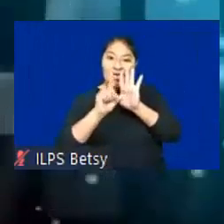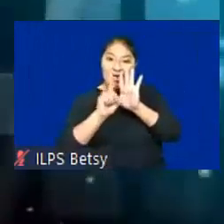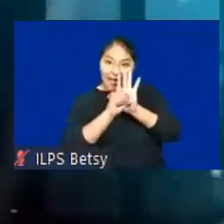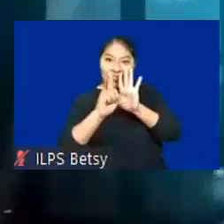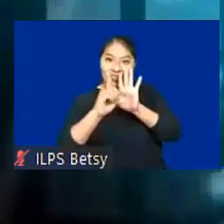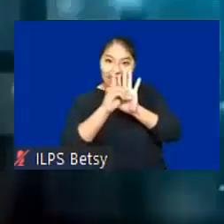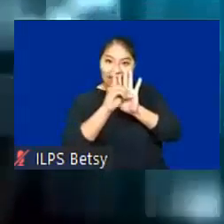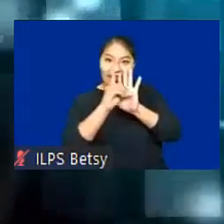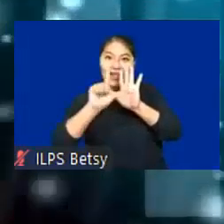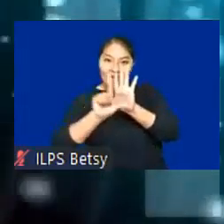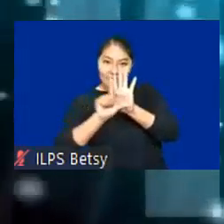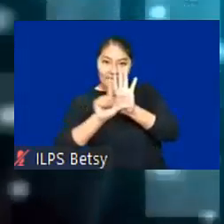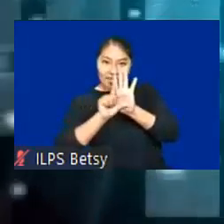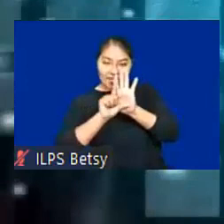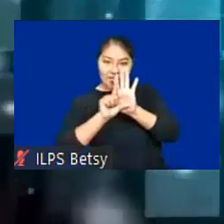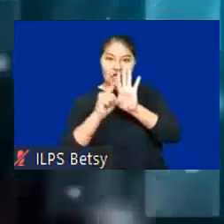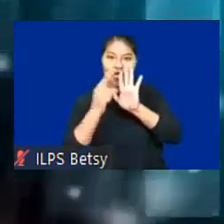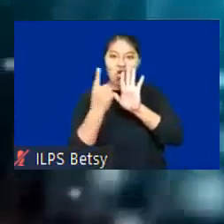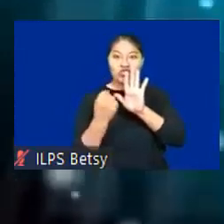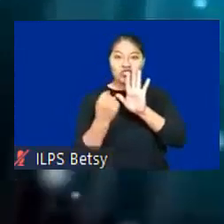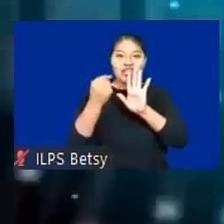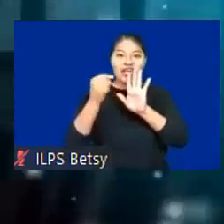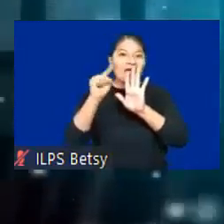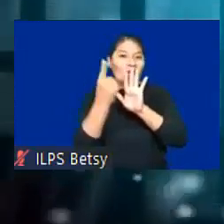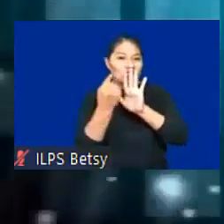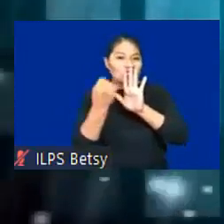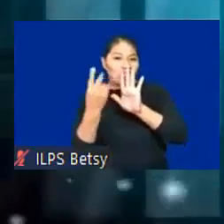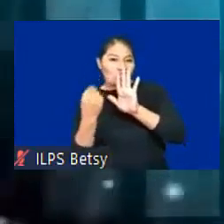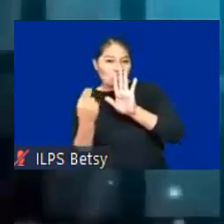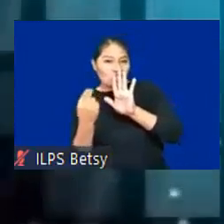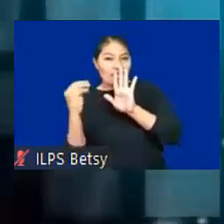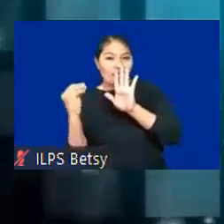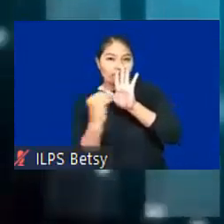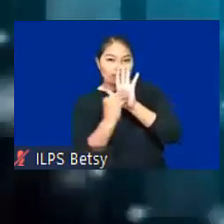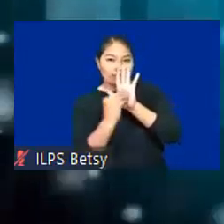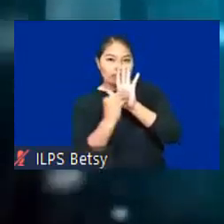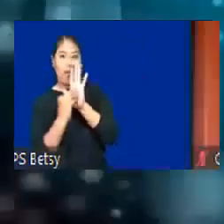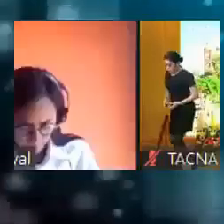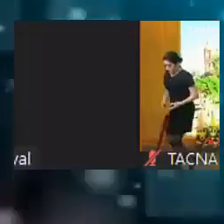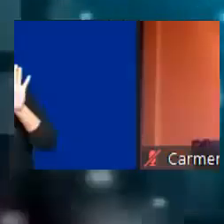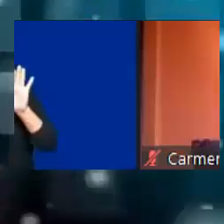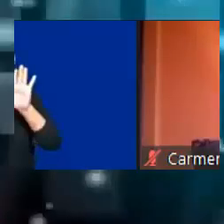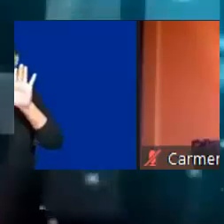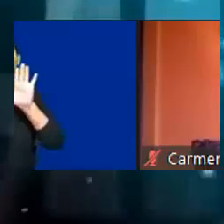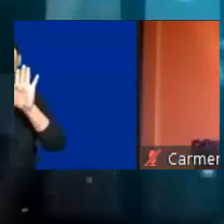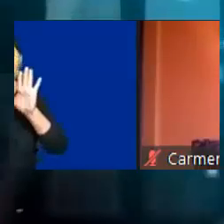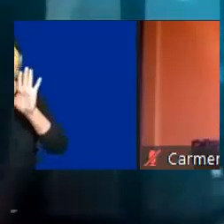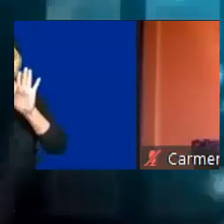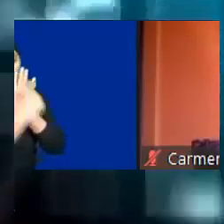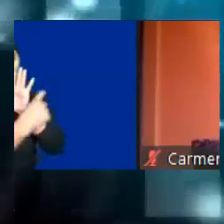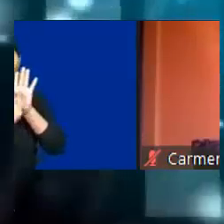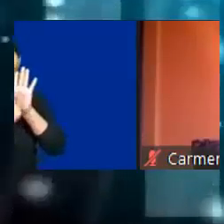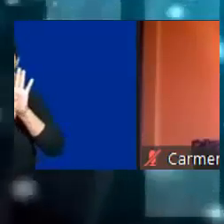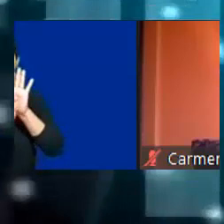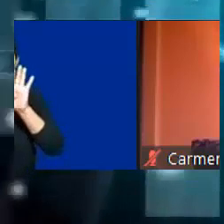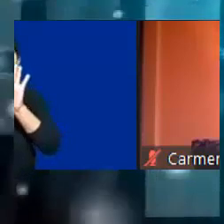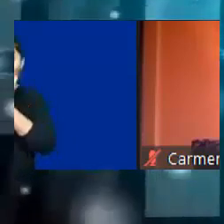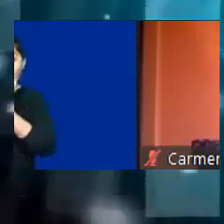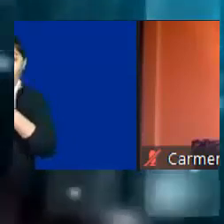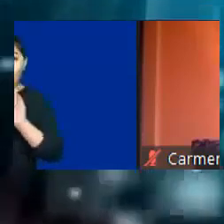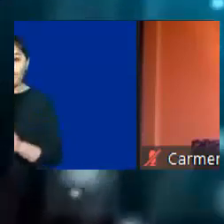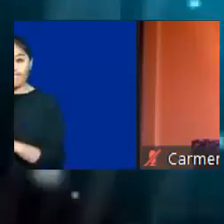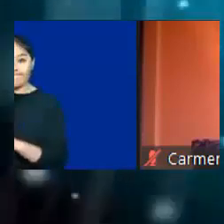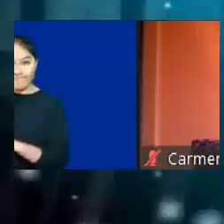define al gobierno digital como el uso estratégico de las tecnologías dentro de la administración pública para generar